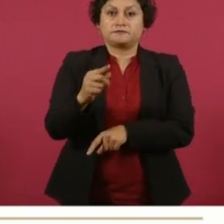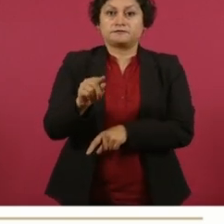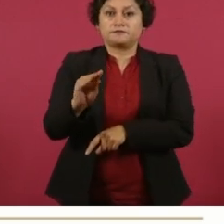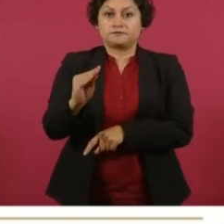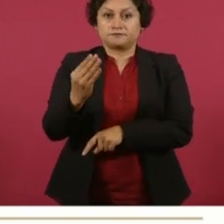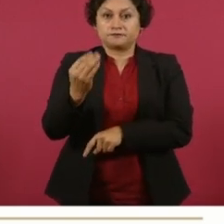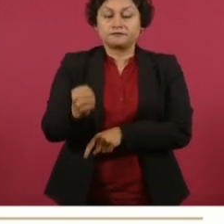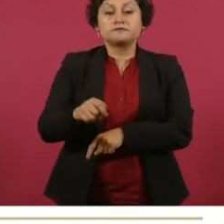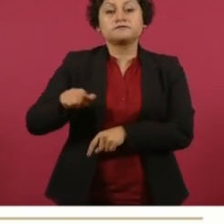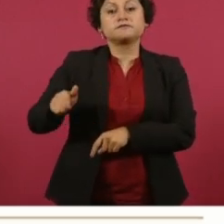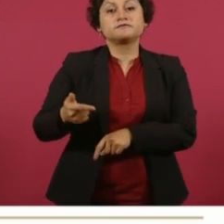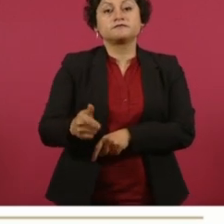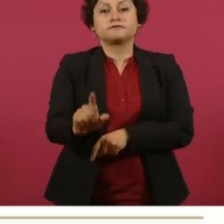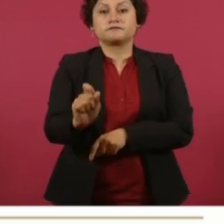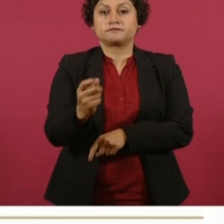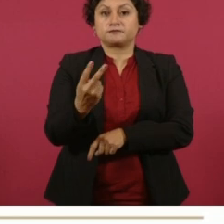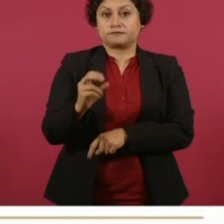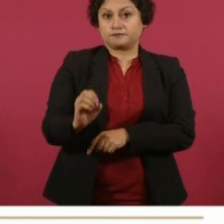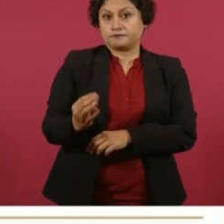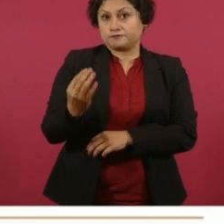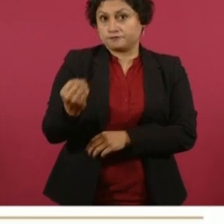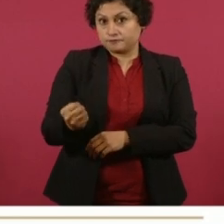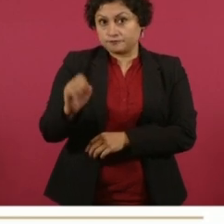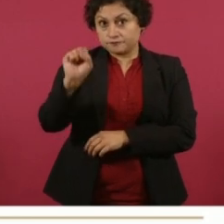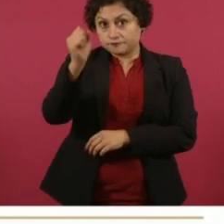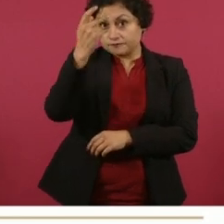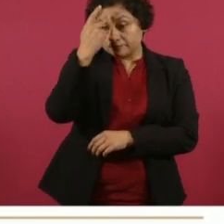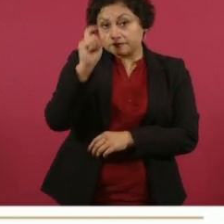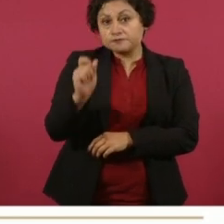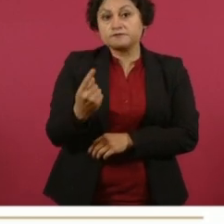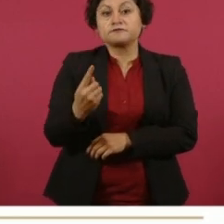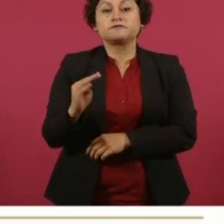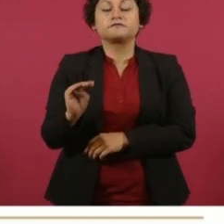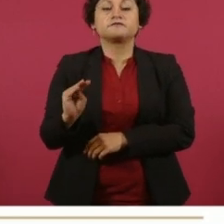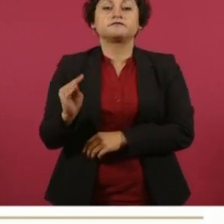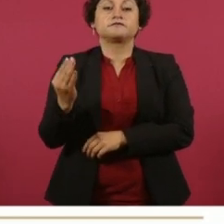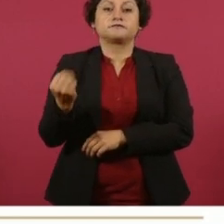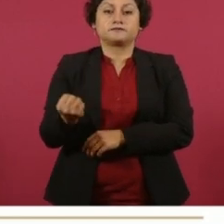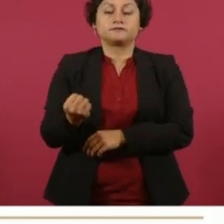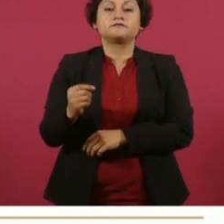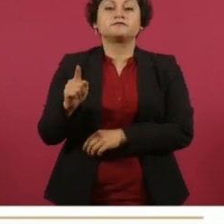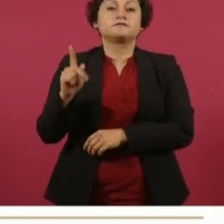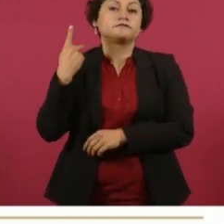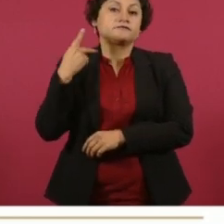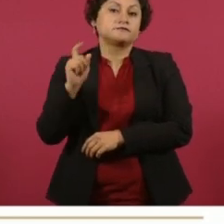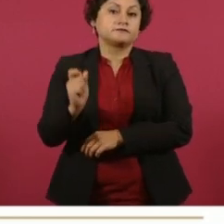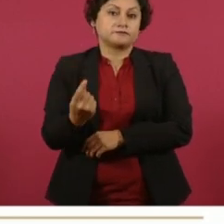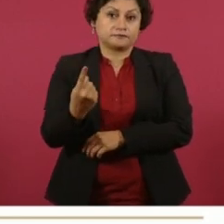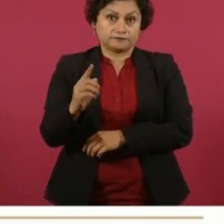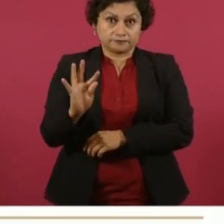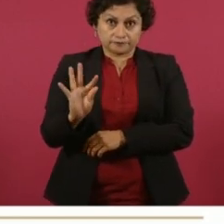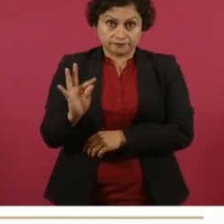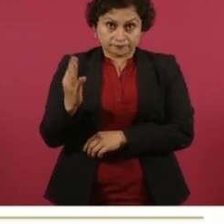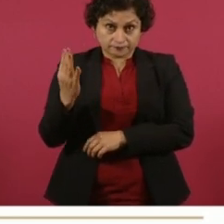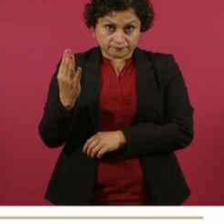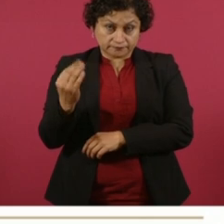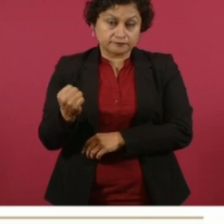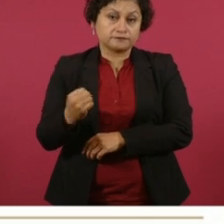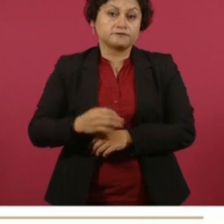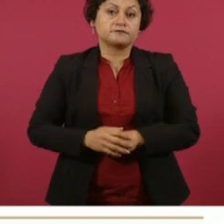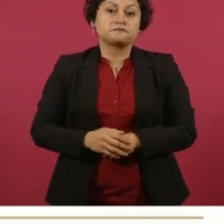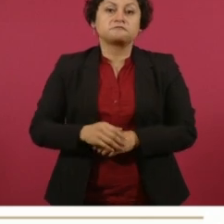en 22.09, en San Luis Potosí en 21.99 y en Puebla en 21.49, entre otros